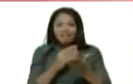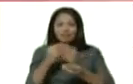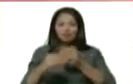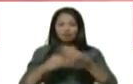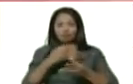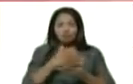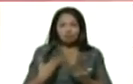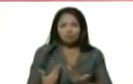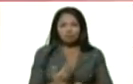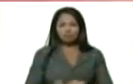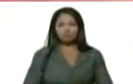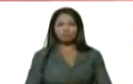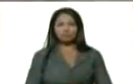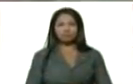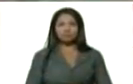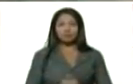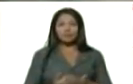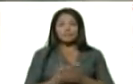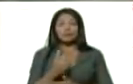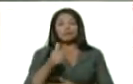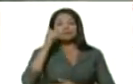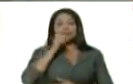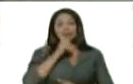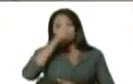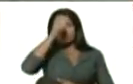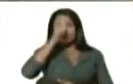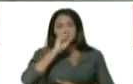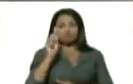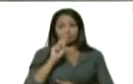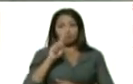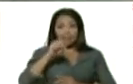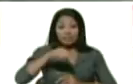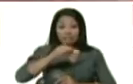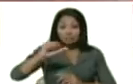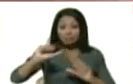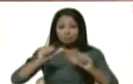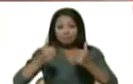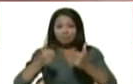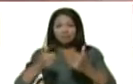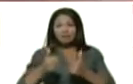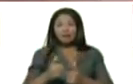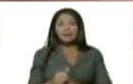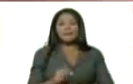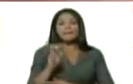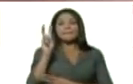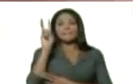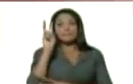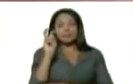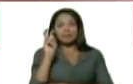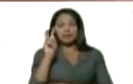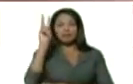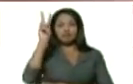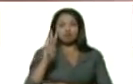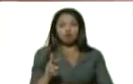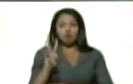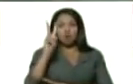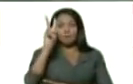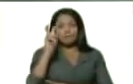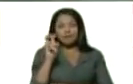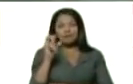aplicando. Y en vez de ser sábado y domingo, a partir de esta semana, será todos los